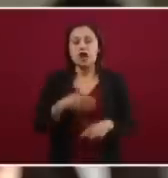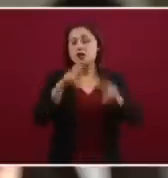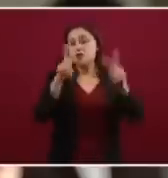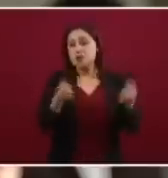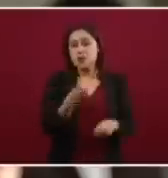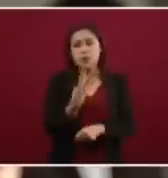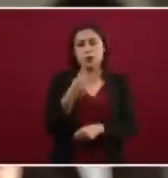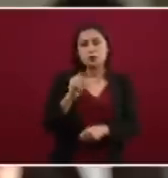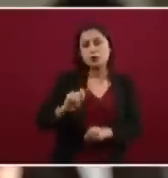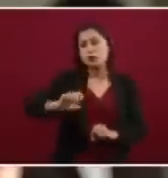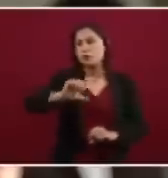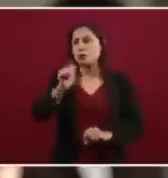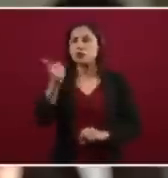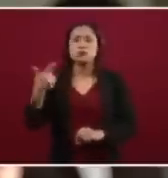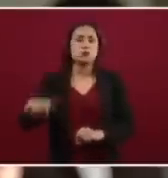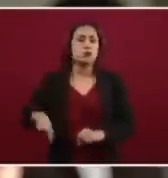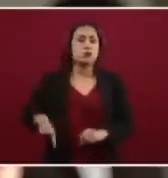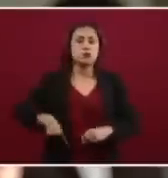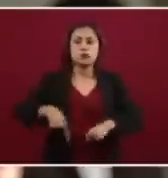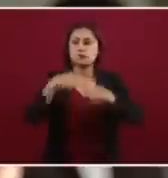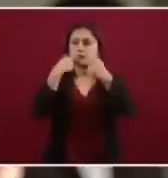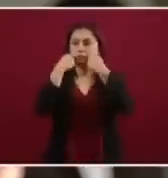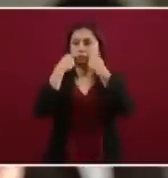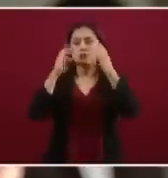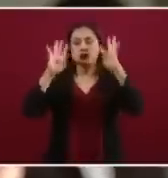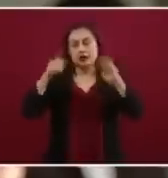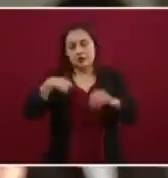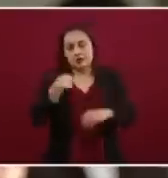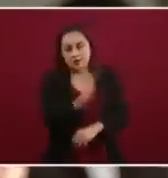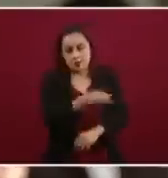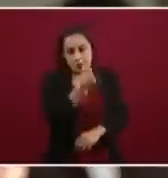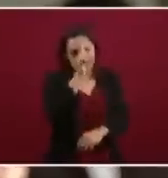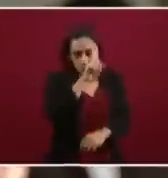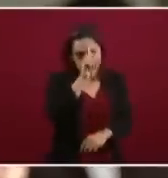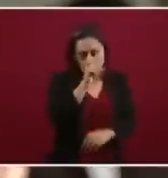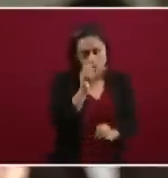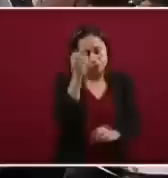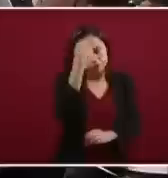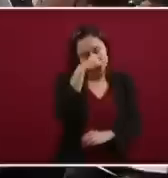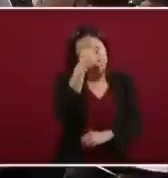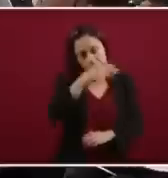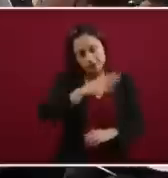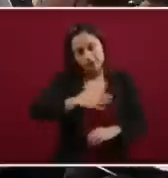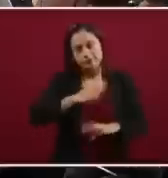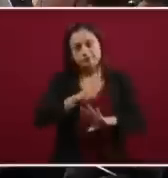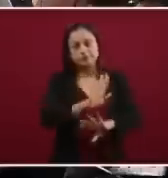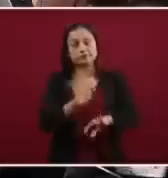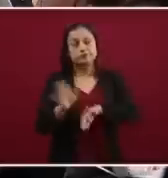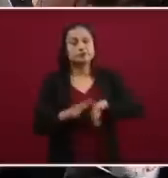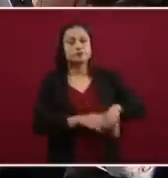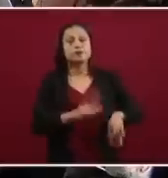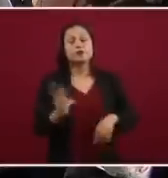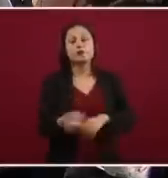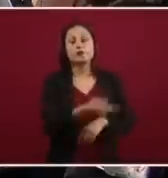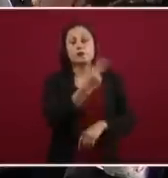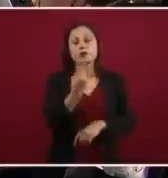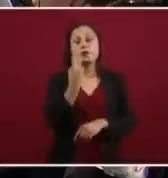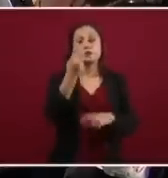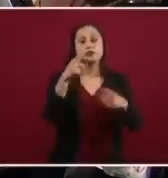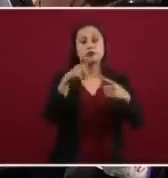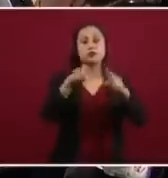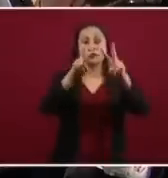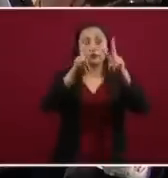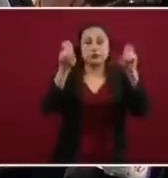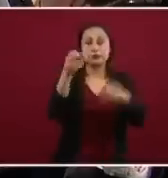de cualquier gobierno. Eso es solamente para comentárselo, presidente. Mis preguntas son en dos sentidos, una del tema ambiental y otra del tema